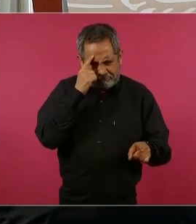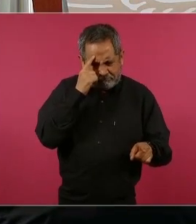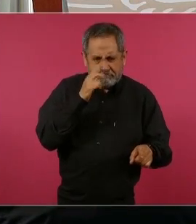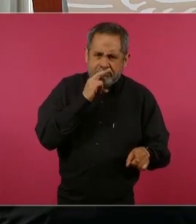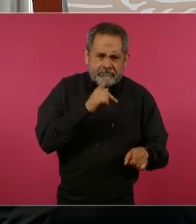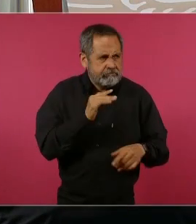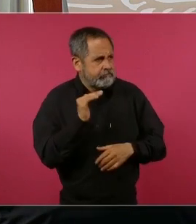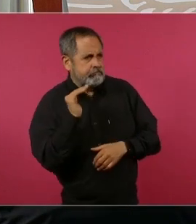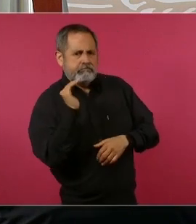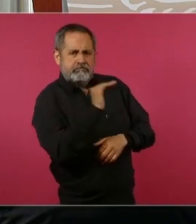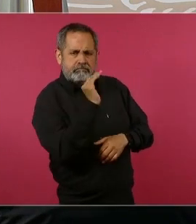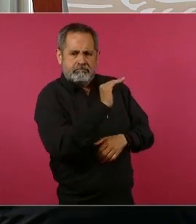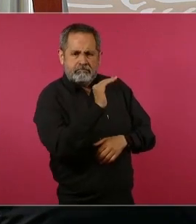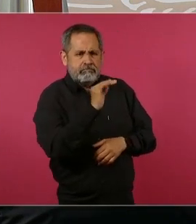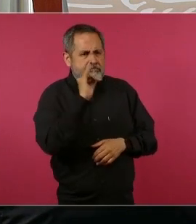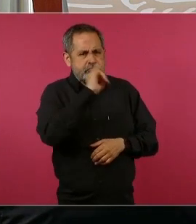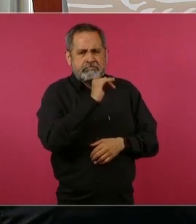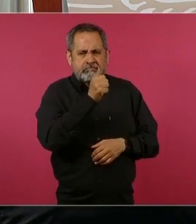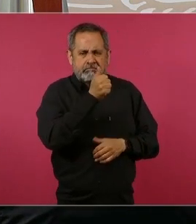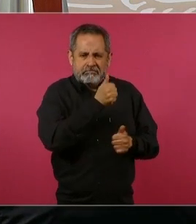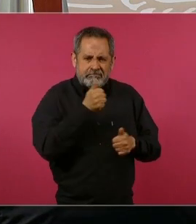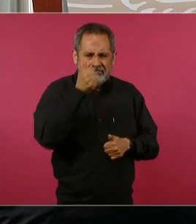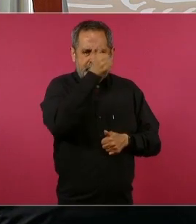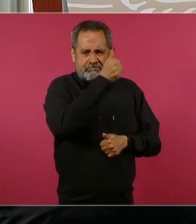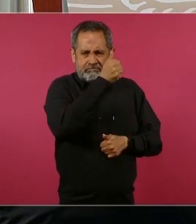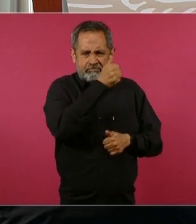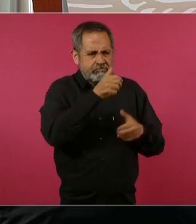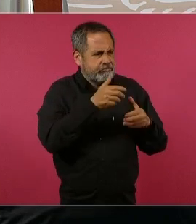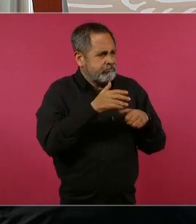ofrecieron, ¿no?, una estrategia